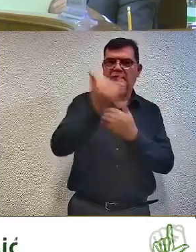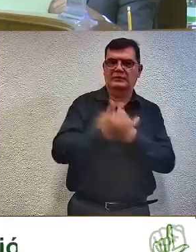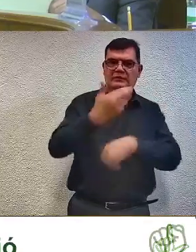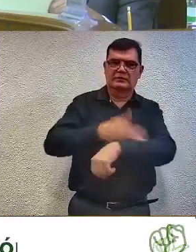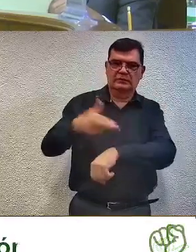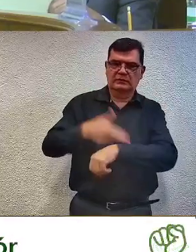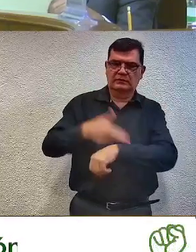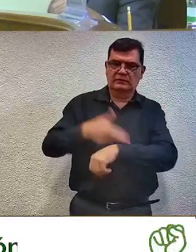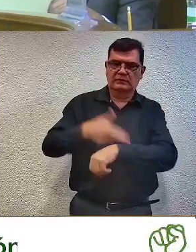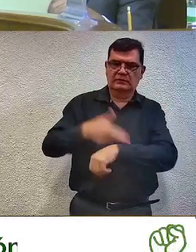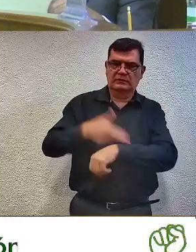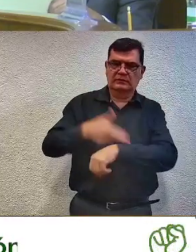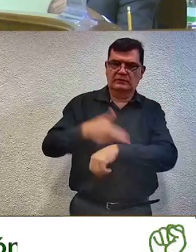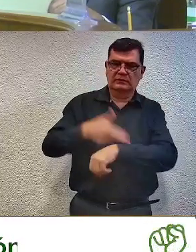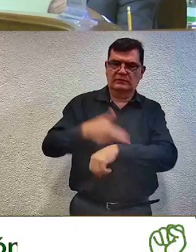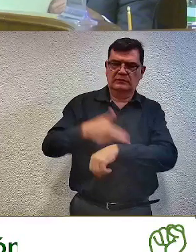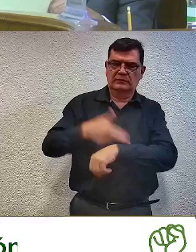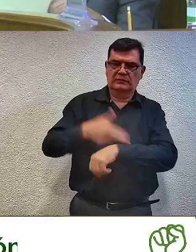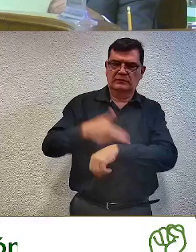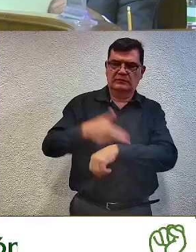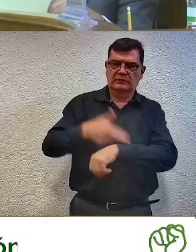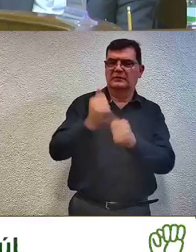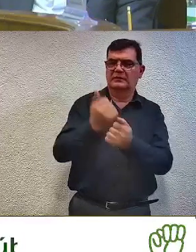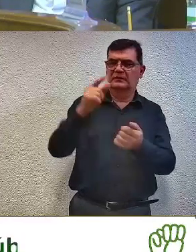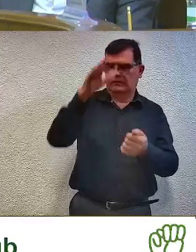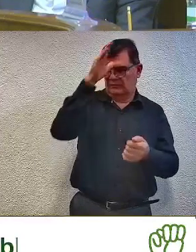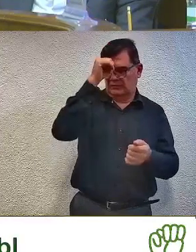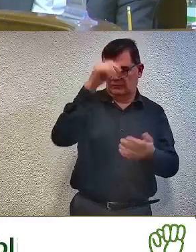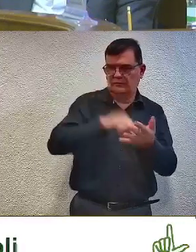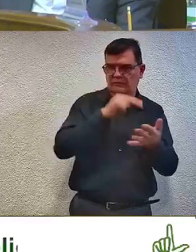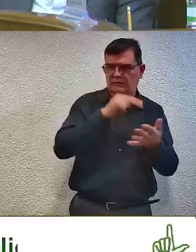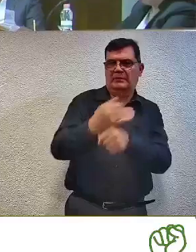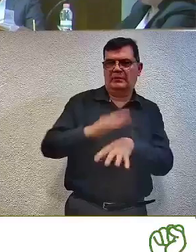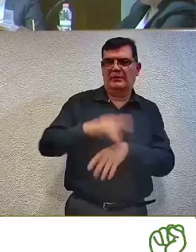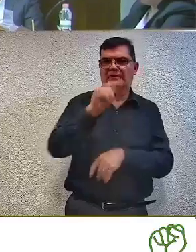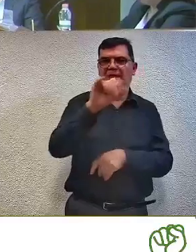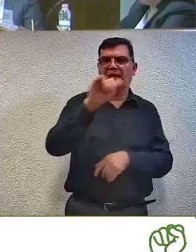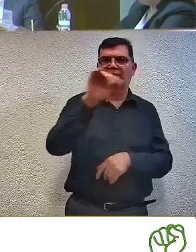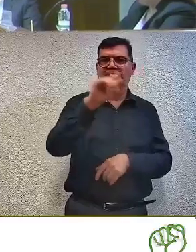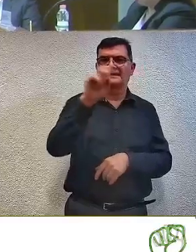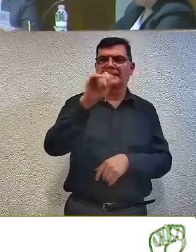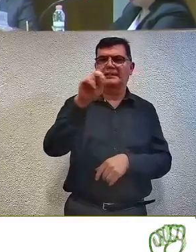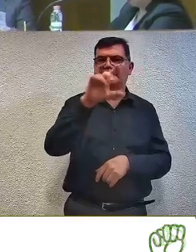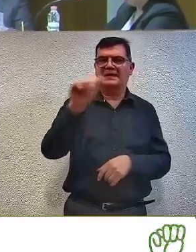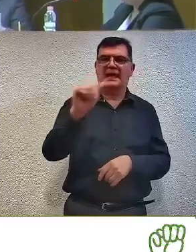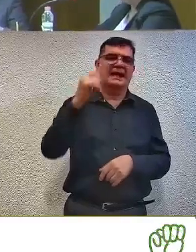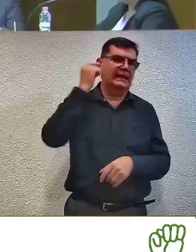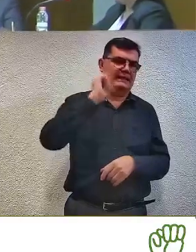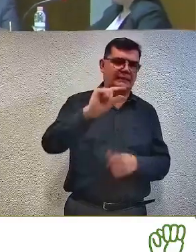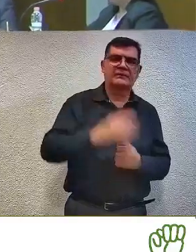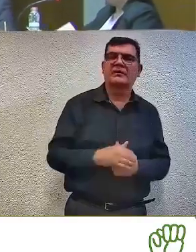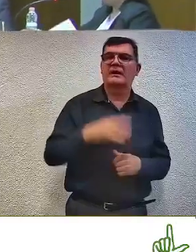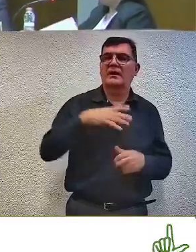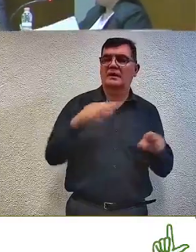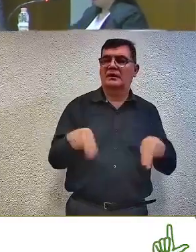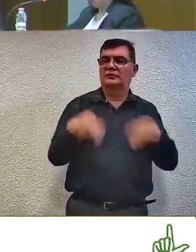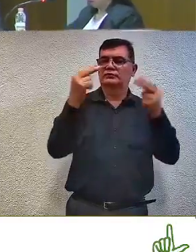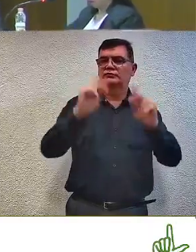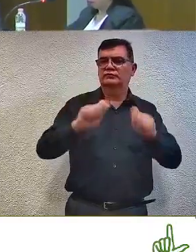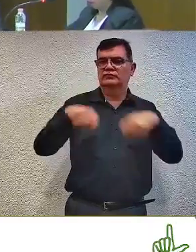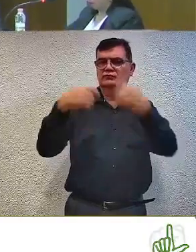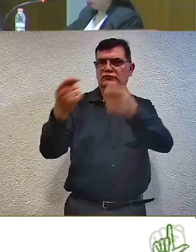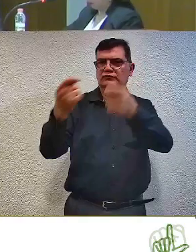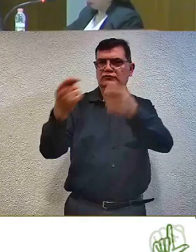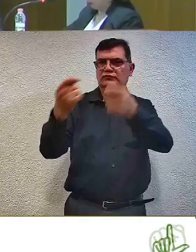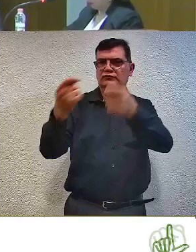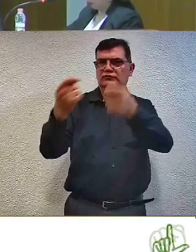y 3 proyectos de sentencia convenio tribunal, los cuales a continuación Villa de Maldonado, Guerrero, asunto turnado a la ponencia